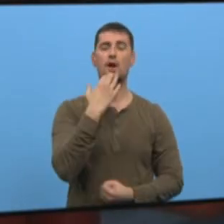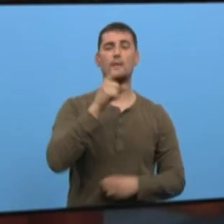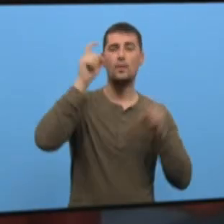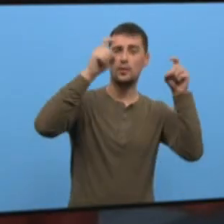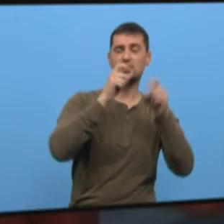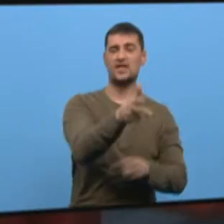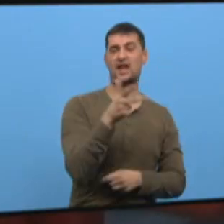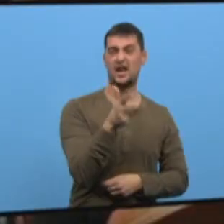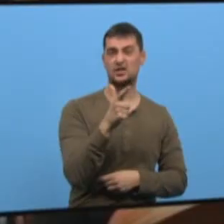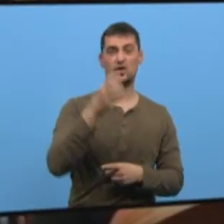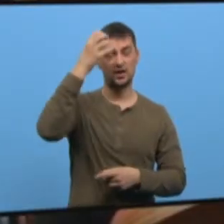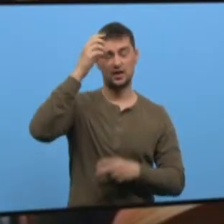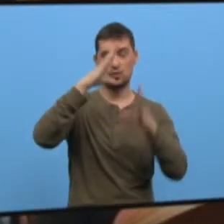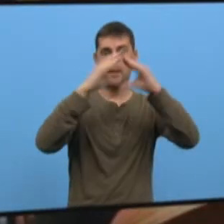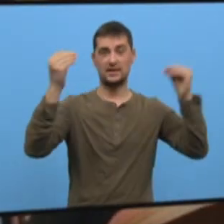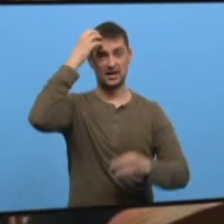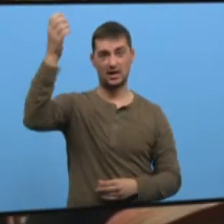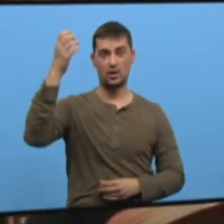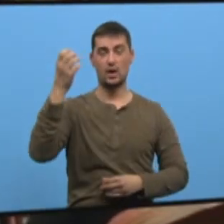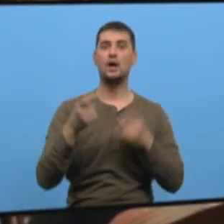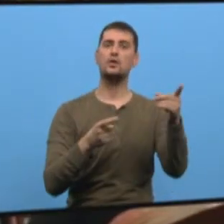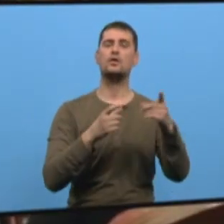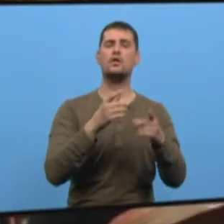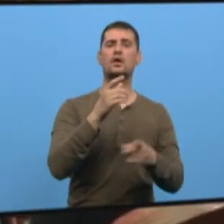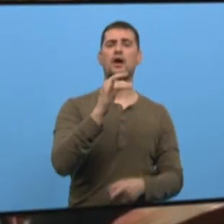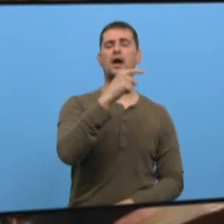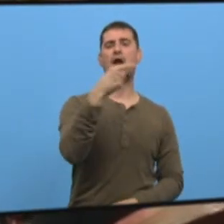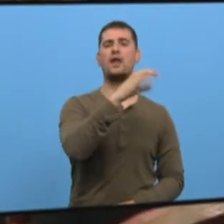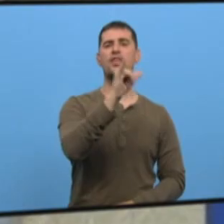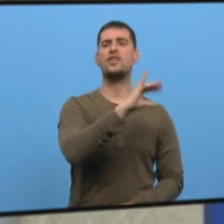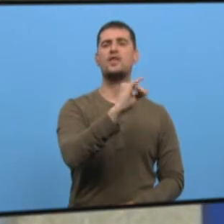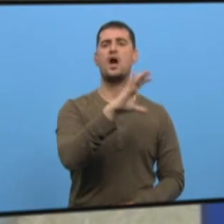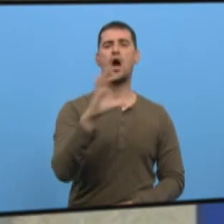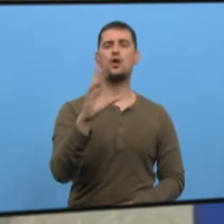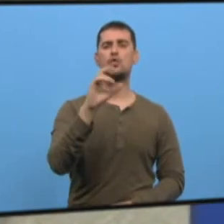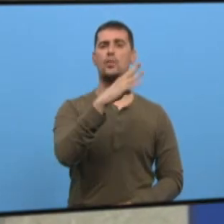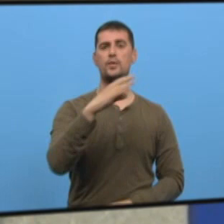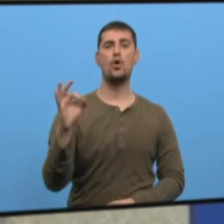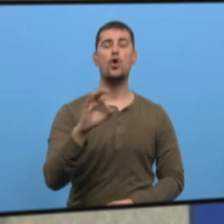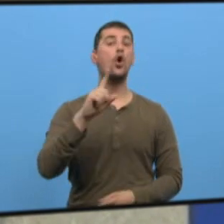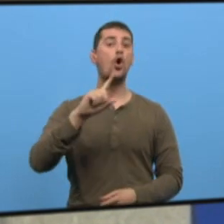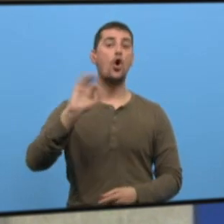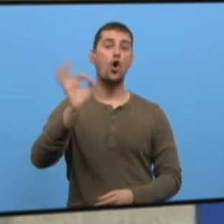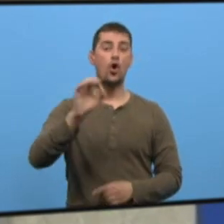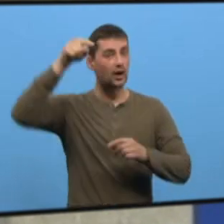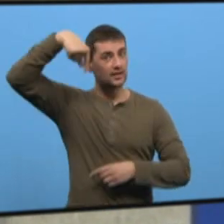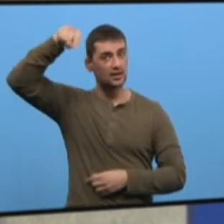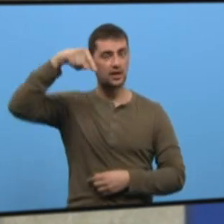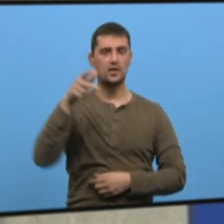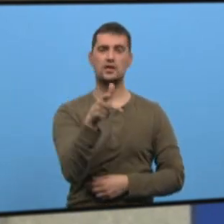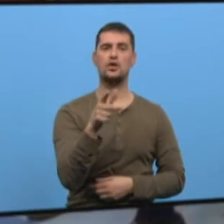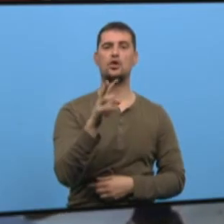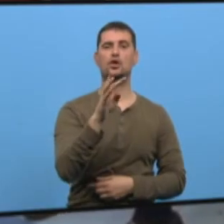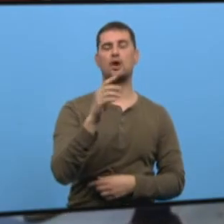administrativo da rey Juan Carlos de Madrid Fernando García Rubio exministro e catedrático de dereito administrativo